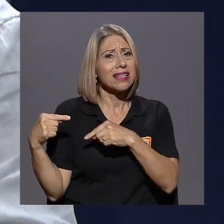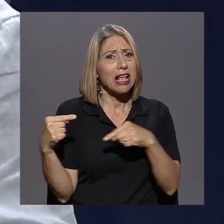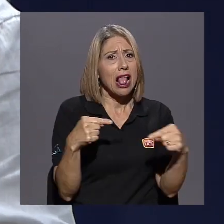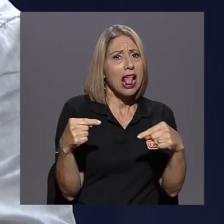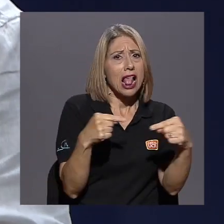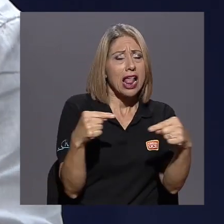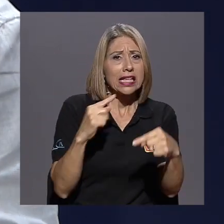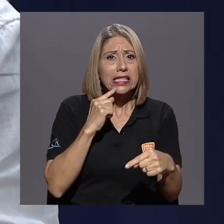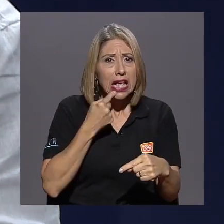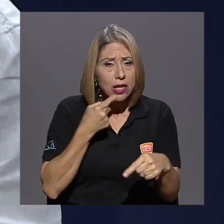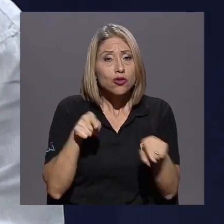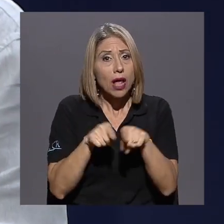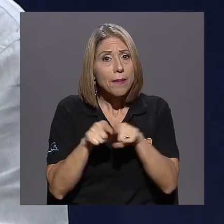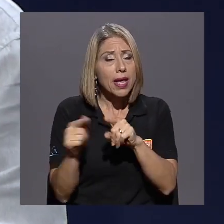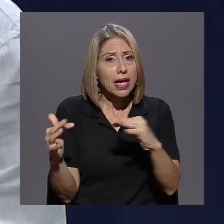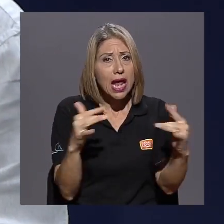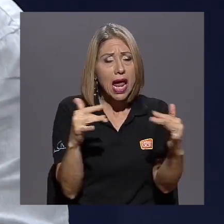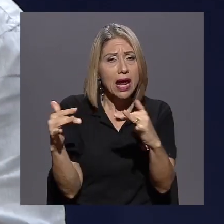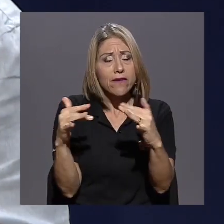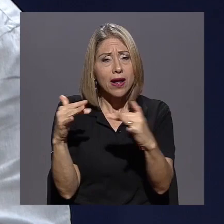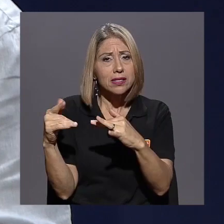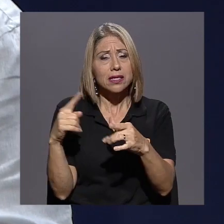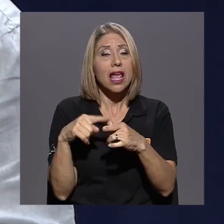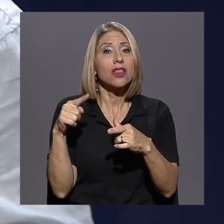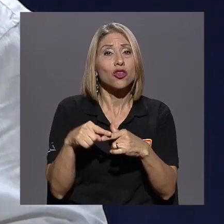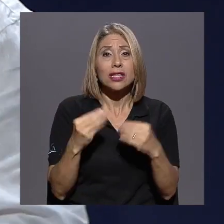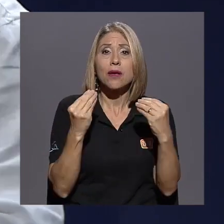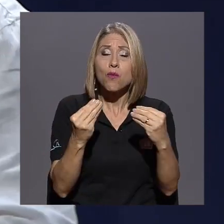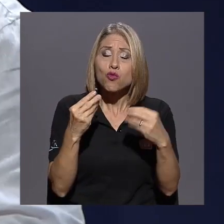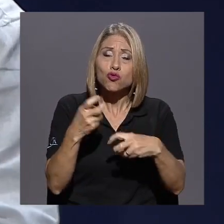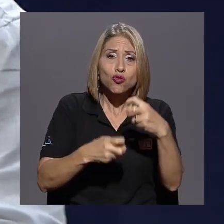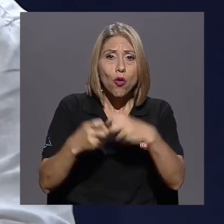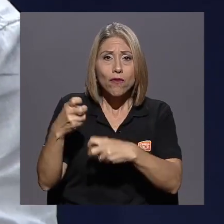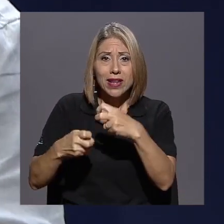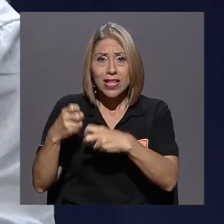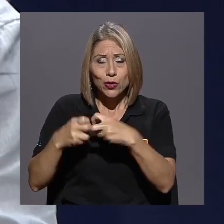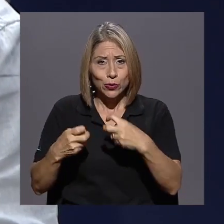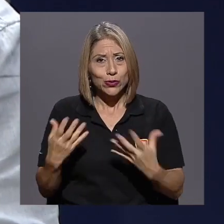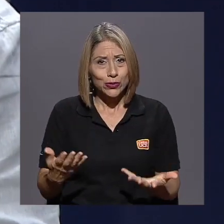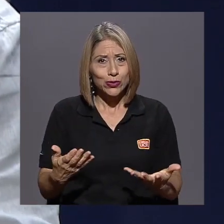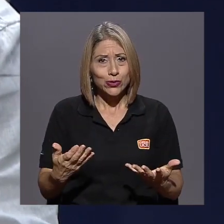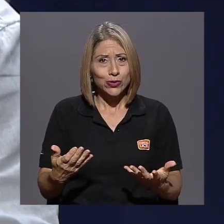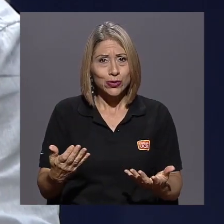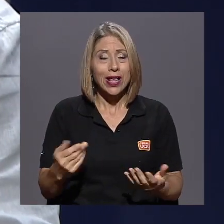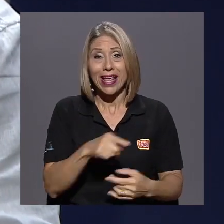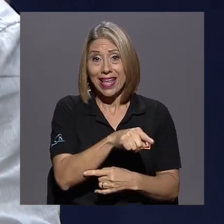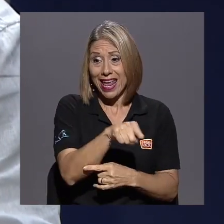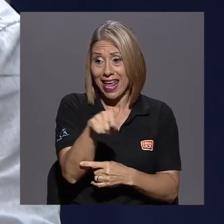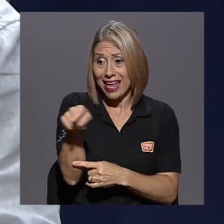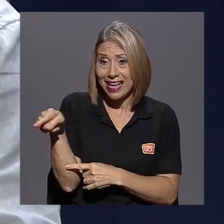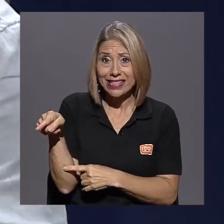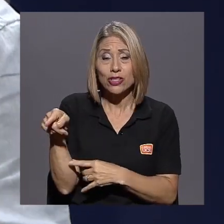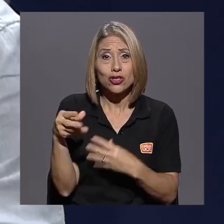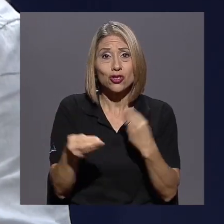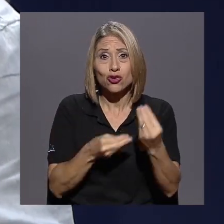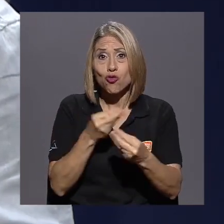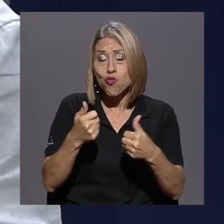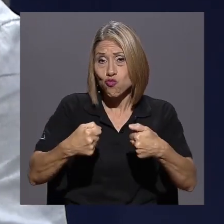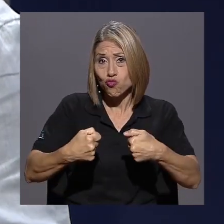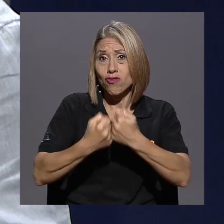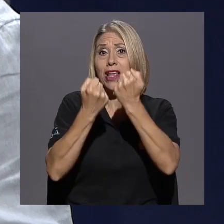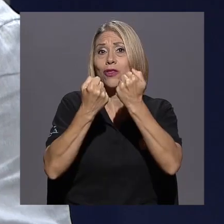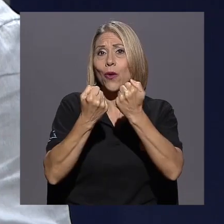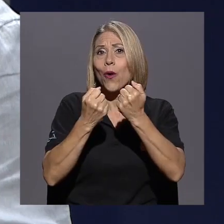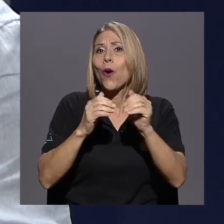guerras e incluso no entonces hay muchos conflictos el reto que enfrentaron estas organizaciones fue cómo